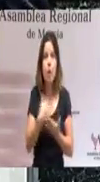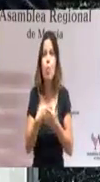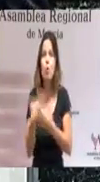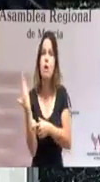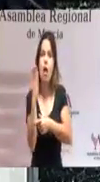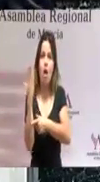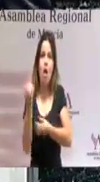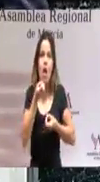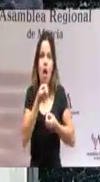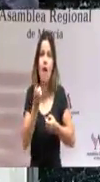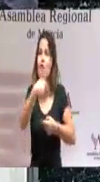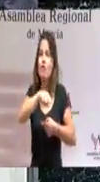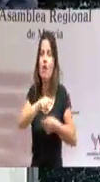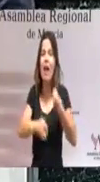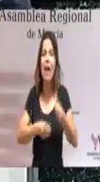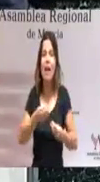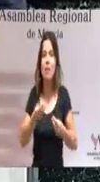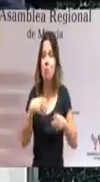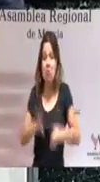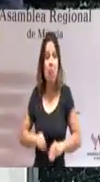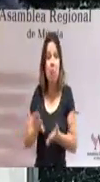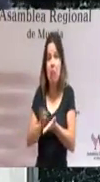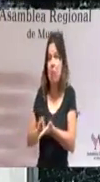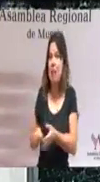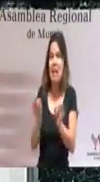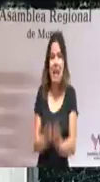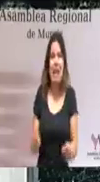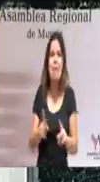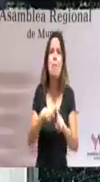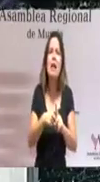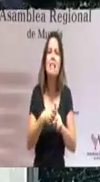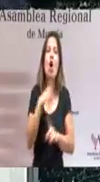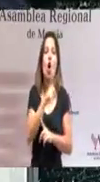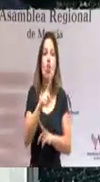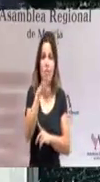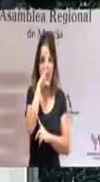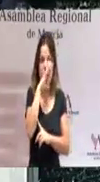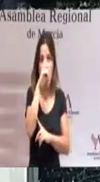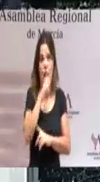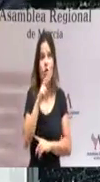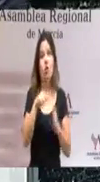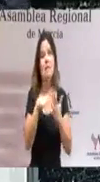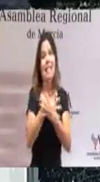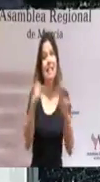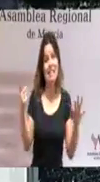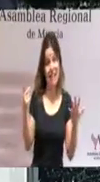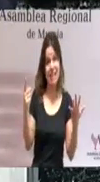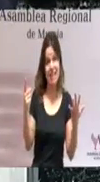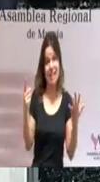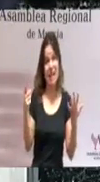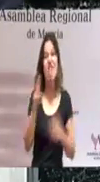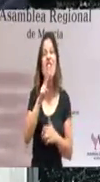encima de la mesa y no ha recogido ninguna. Es más, 11 de febrero del 2016,